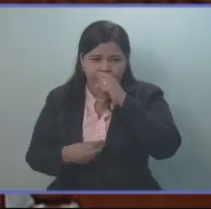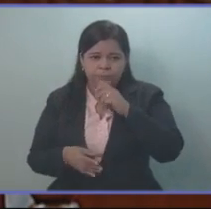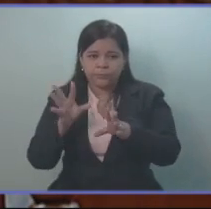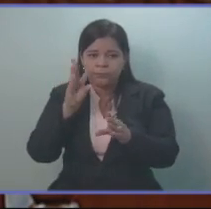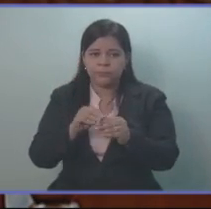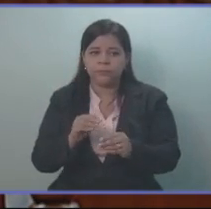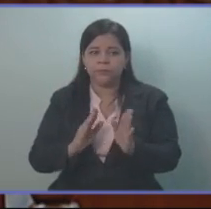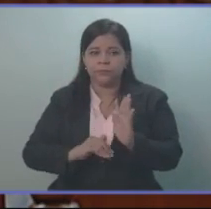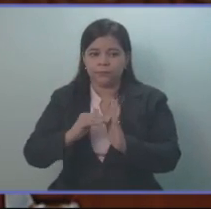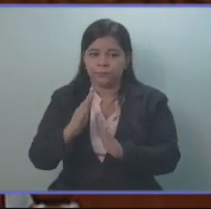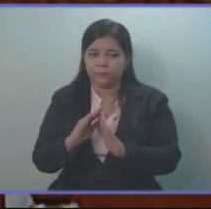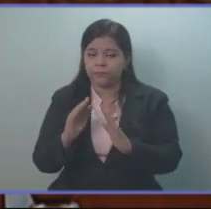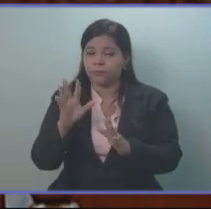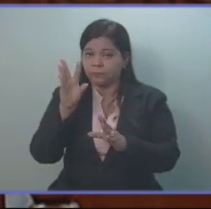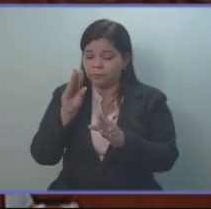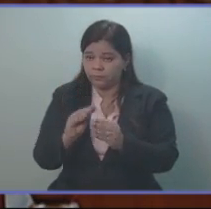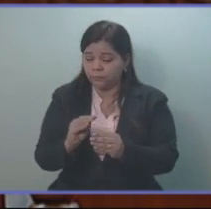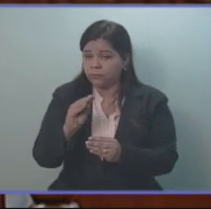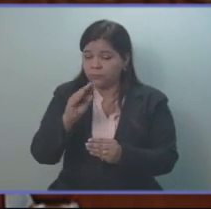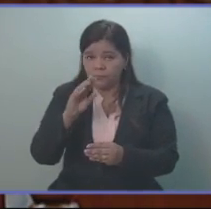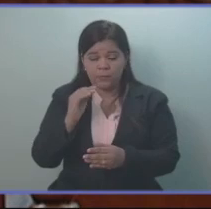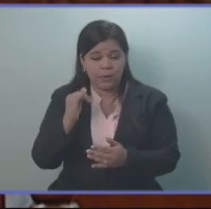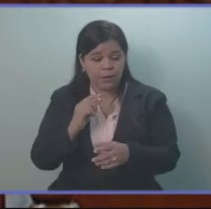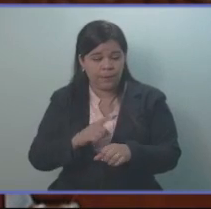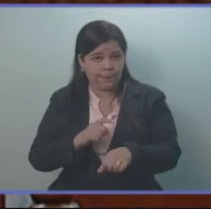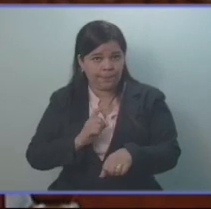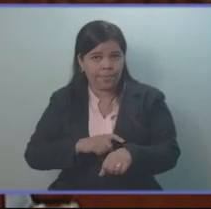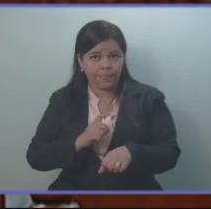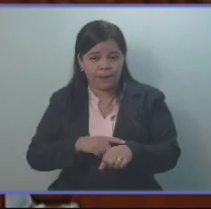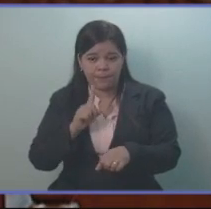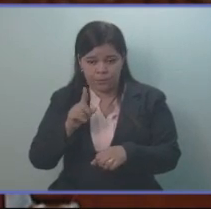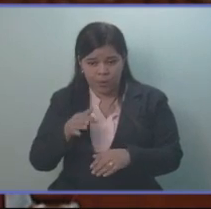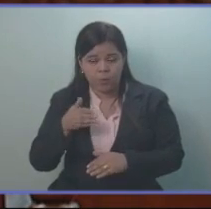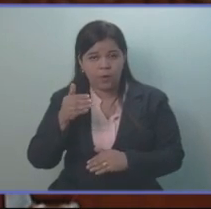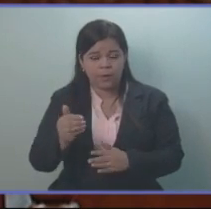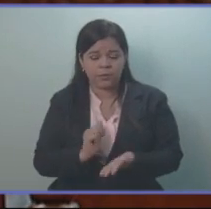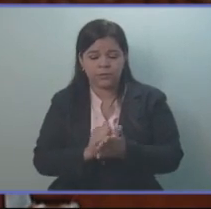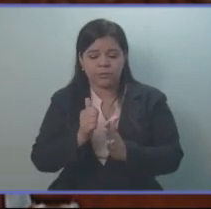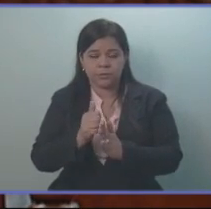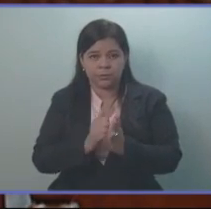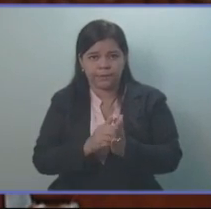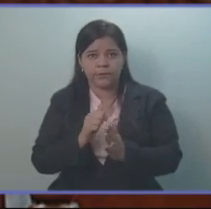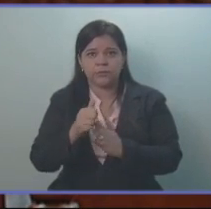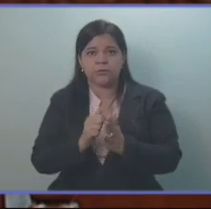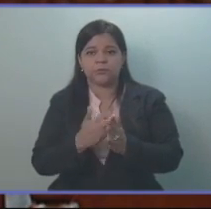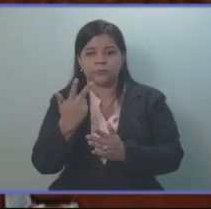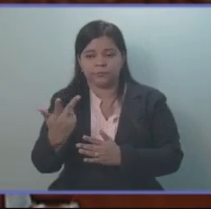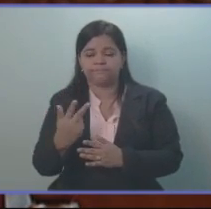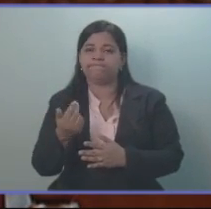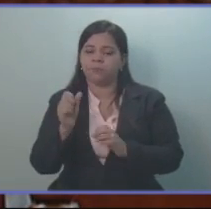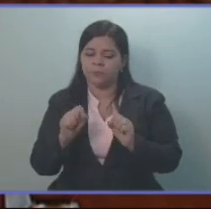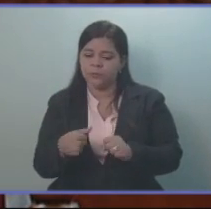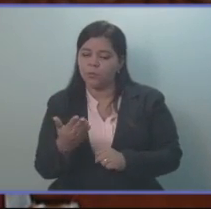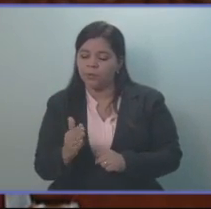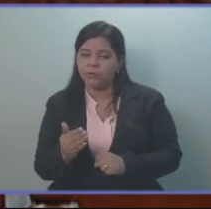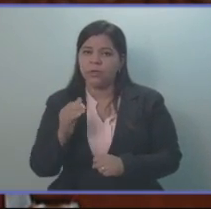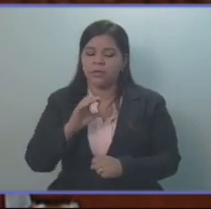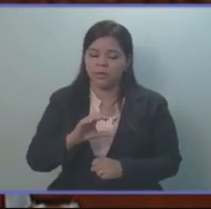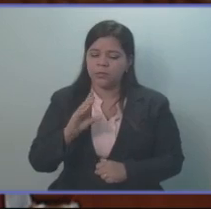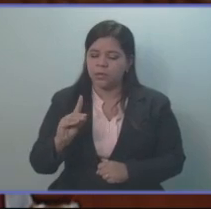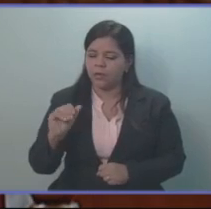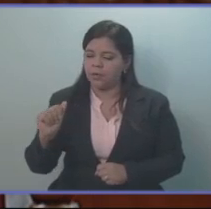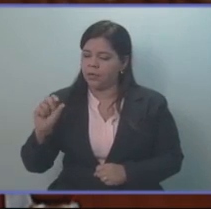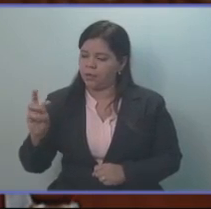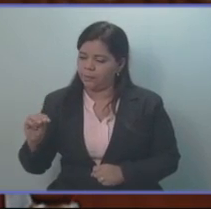pagadas por los asociados a la CDAM durante el periodo de gracia establecido por el artículo 3 de la presente ley serán utilizadas por la